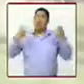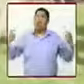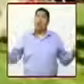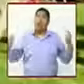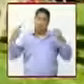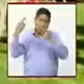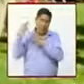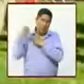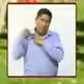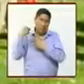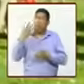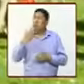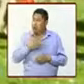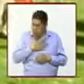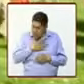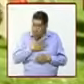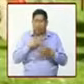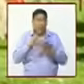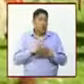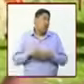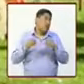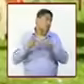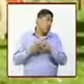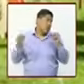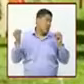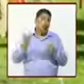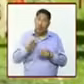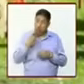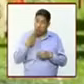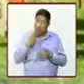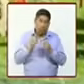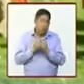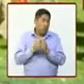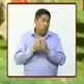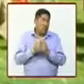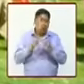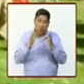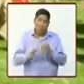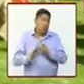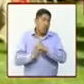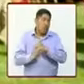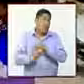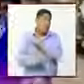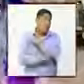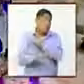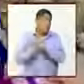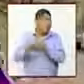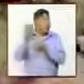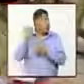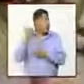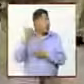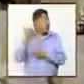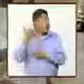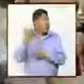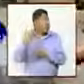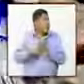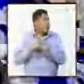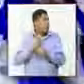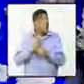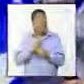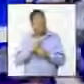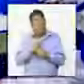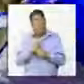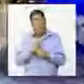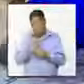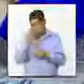responsabilidad. Para mí es historia, como mencionamos con los compadres. Empecé con los catedráticos hace más de 15 años